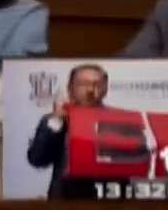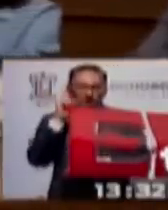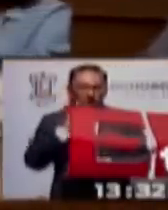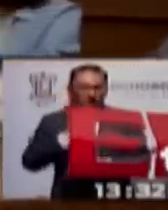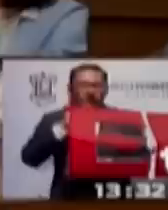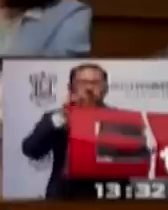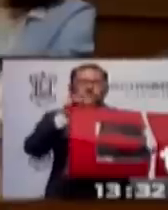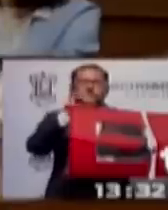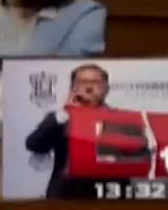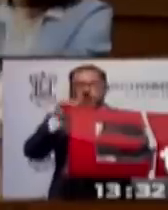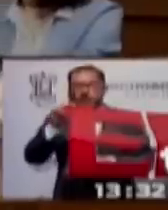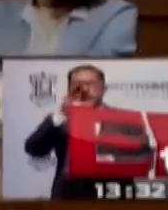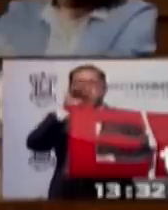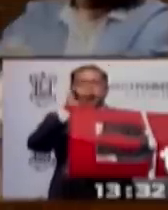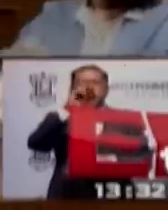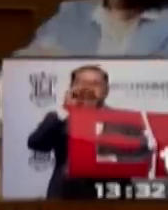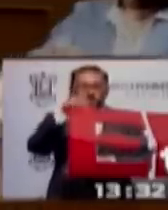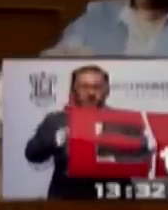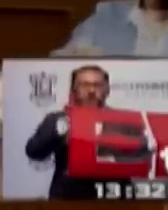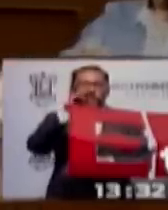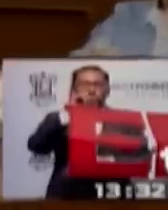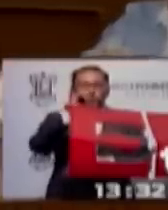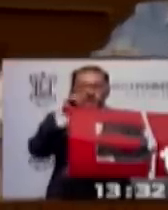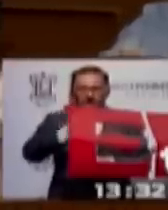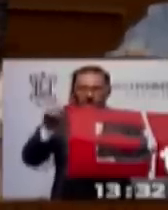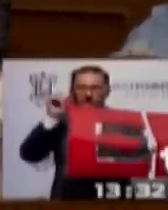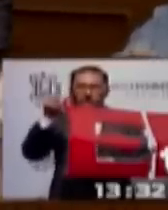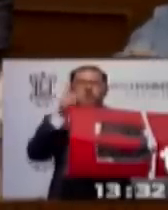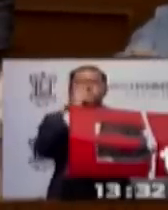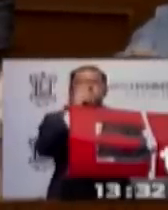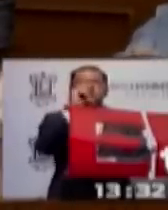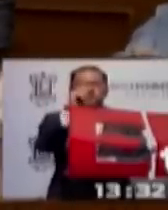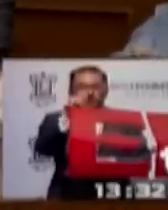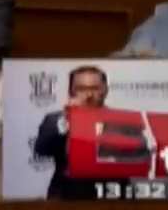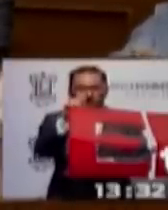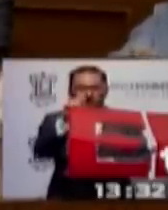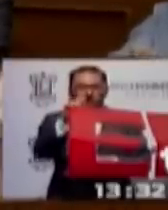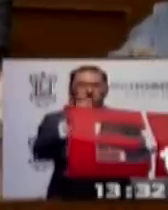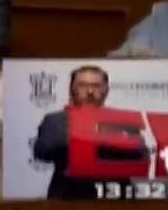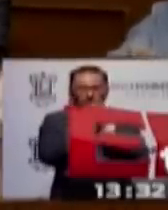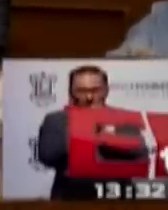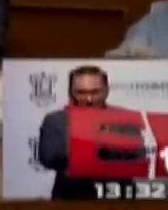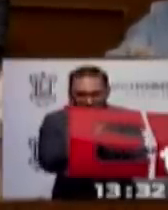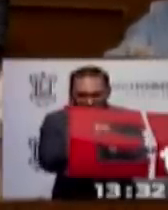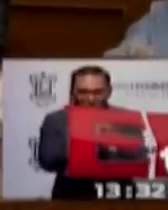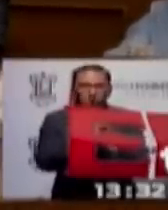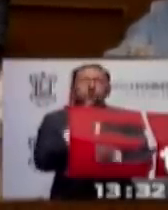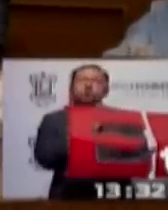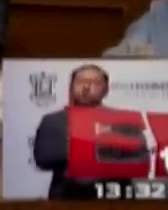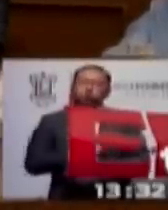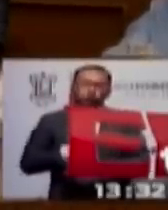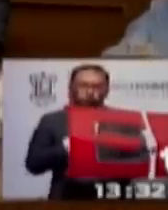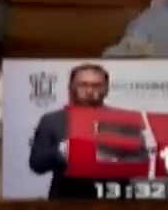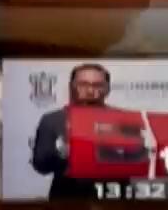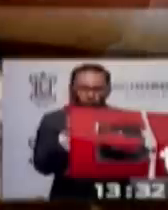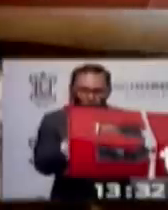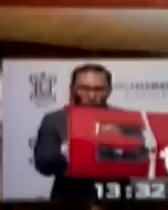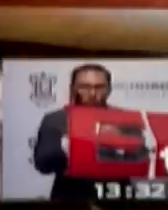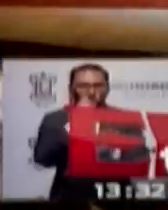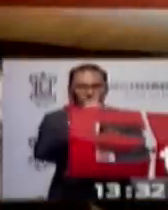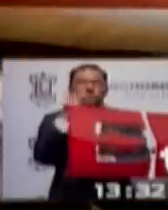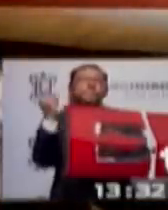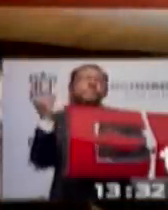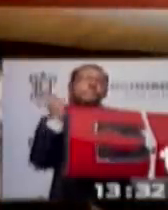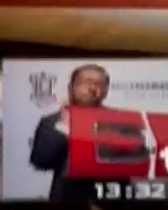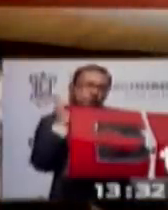María del Carmen Martínez del Partido del Trabajo y saludo con mucho gusto a la